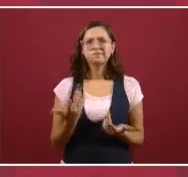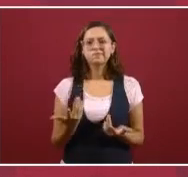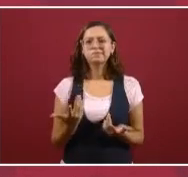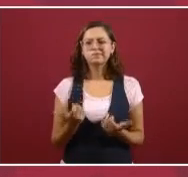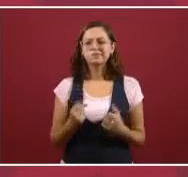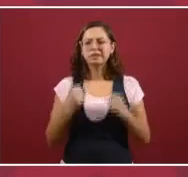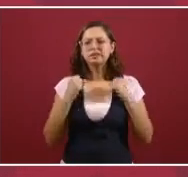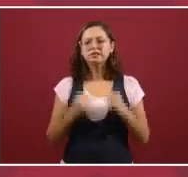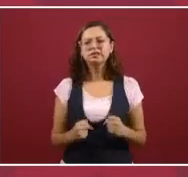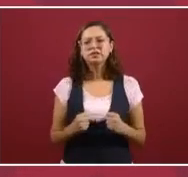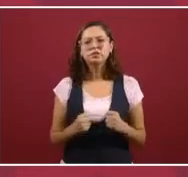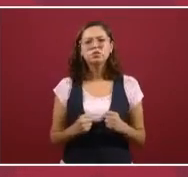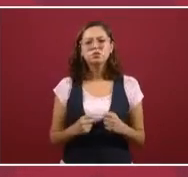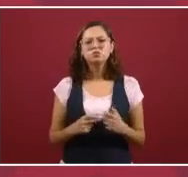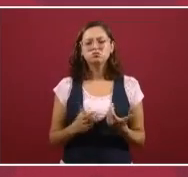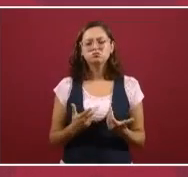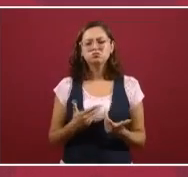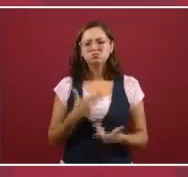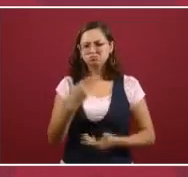a salir bien